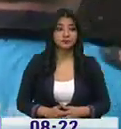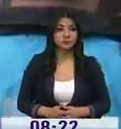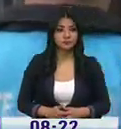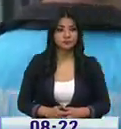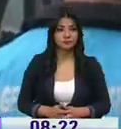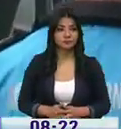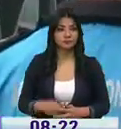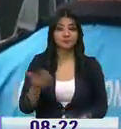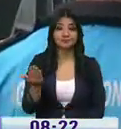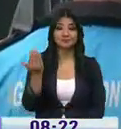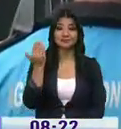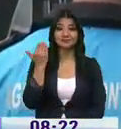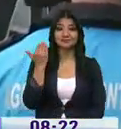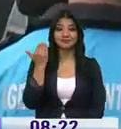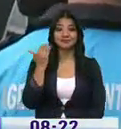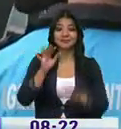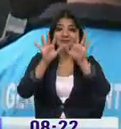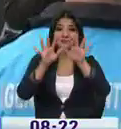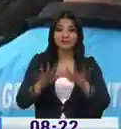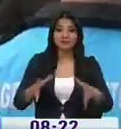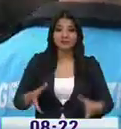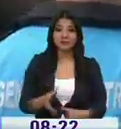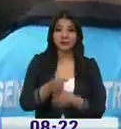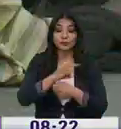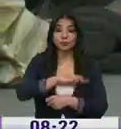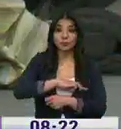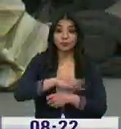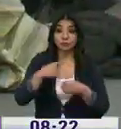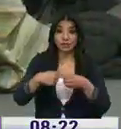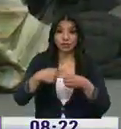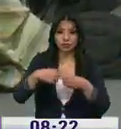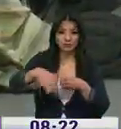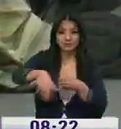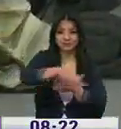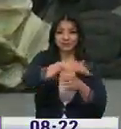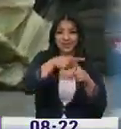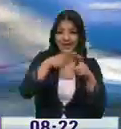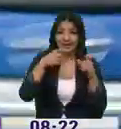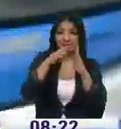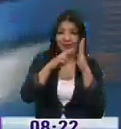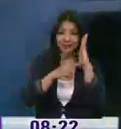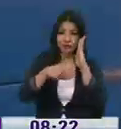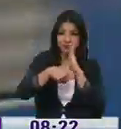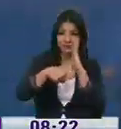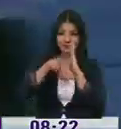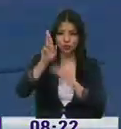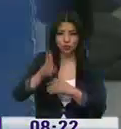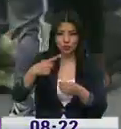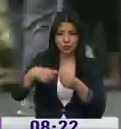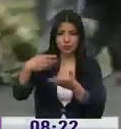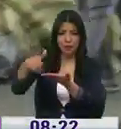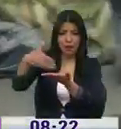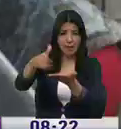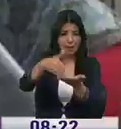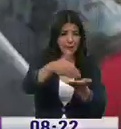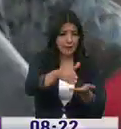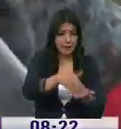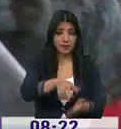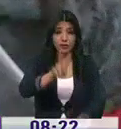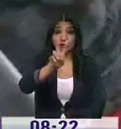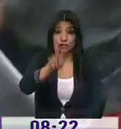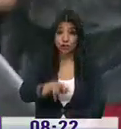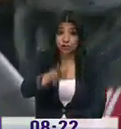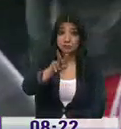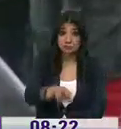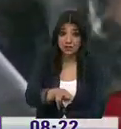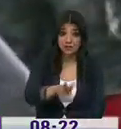Tras el desalojo que la Secretaría de Seguridad realizó en los exteriores del ex registro civil, en donde aproximadamente dos meses